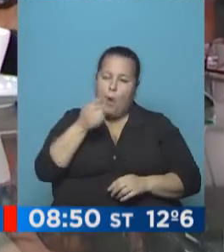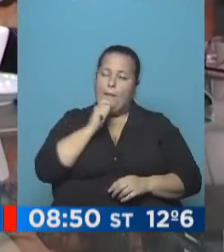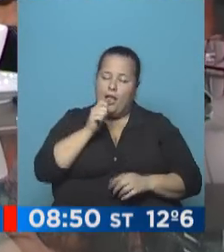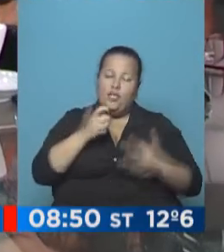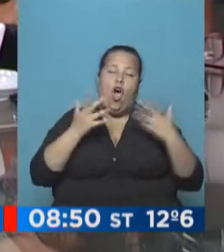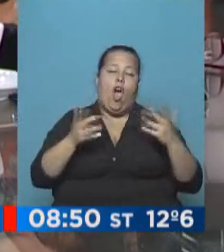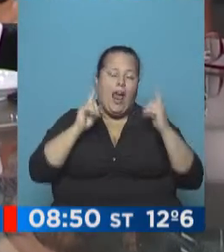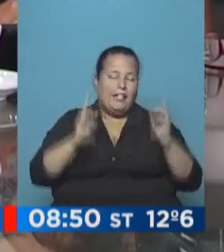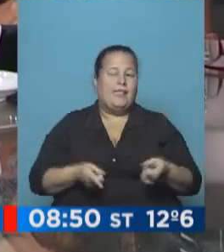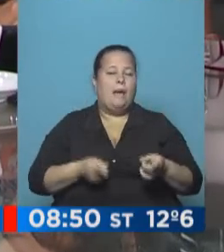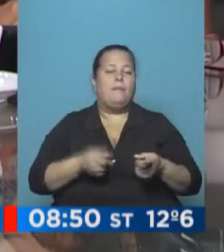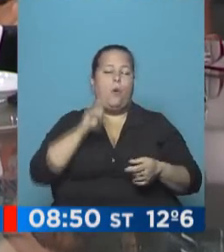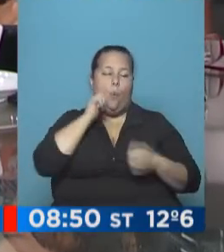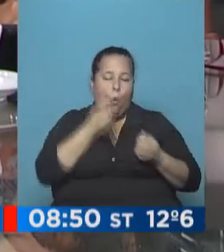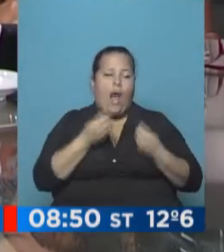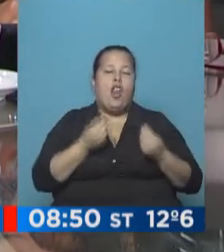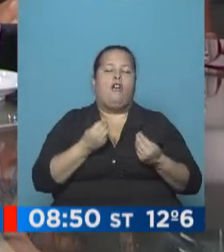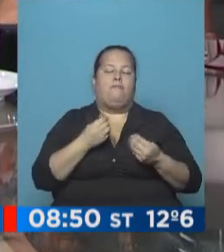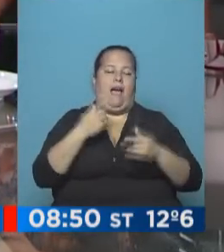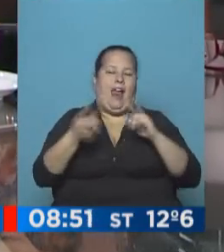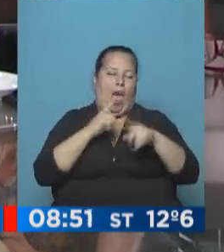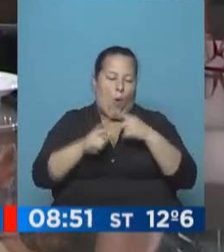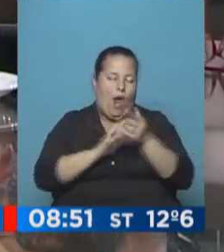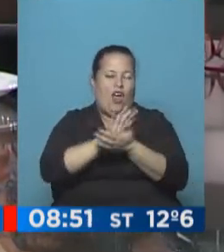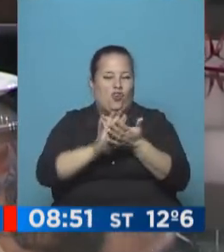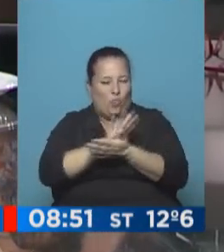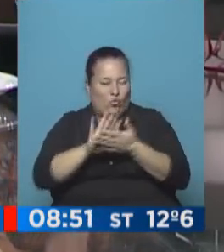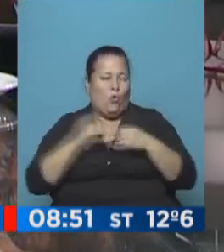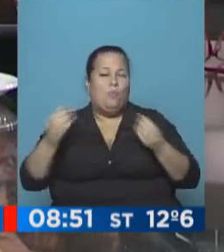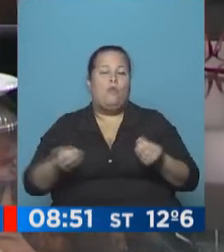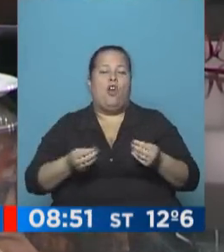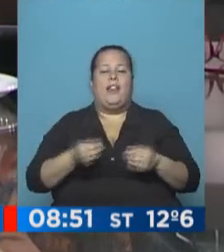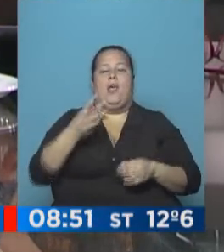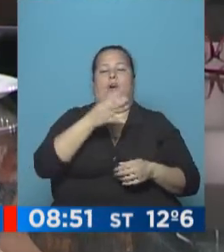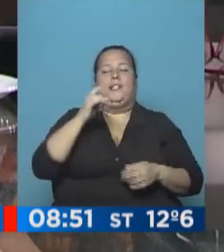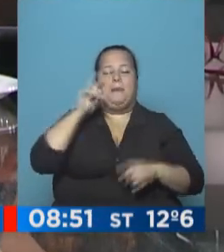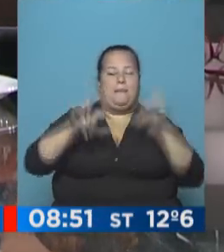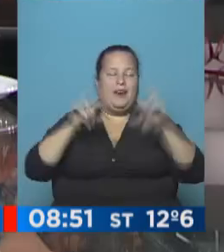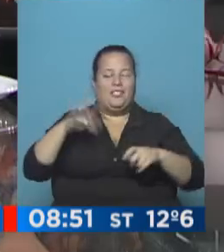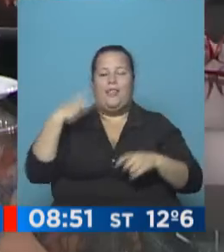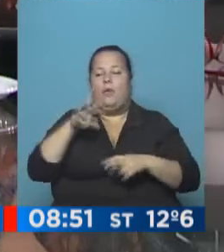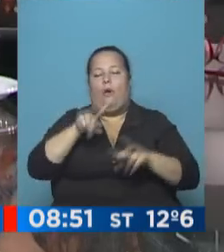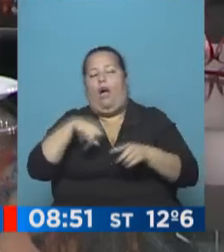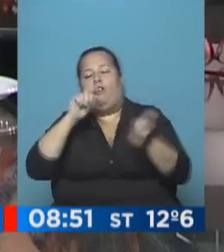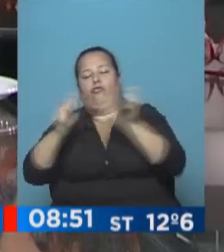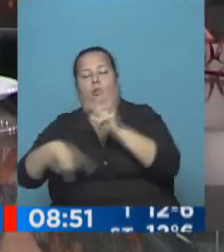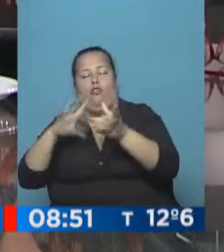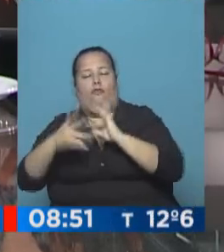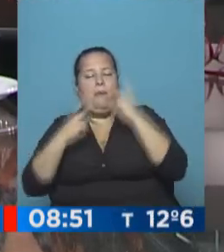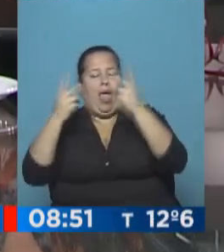Ojalá sea también productivo que se puedan poner a dialogar, que solucionen el tema, porque hoy hay 400.000 personas que tienen que buscar cualquier otro medio para